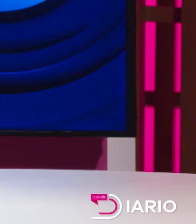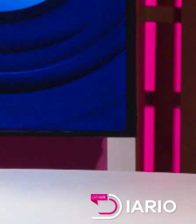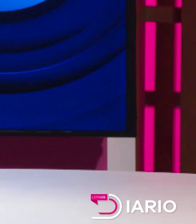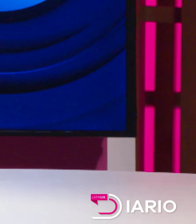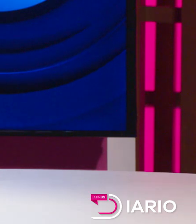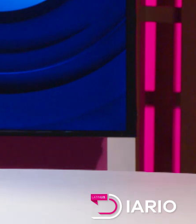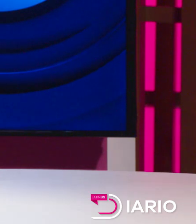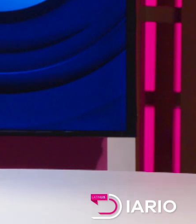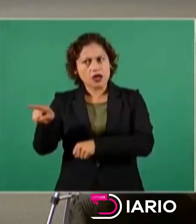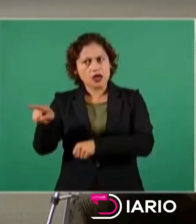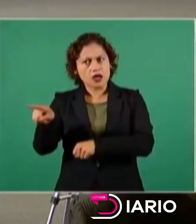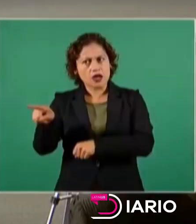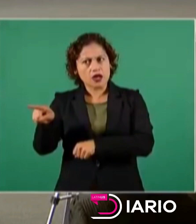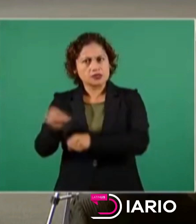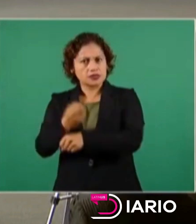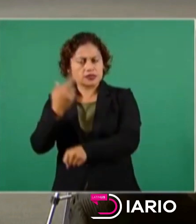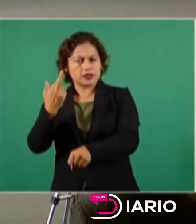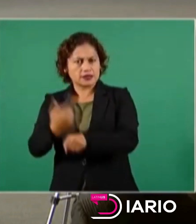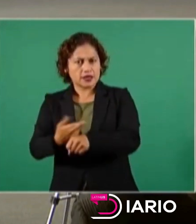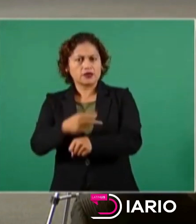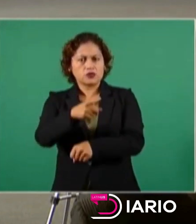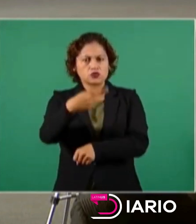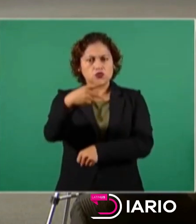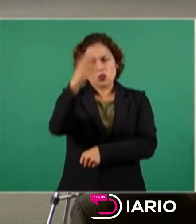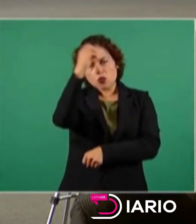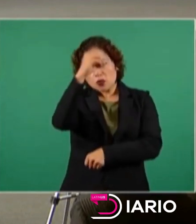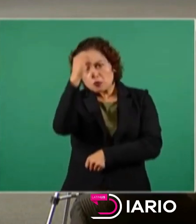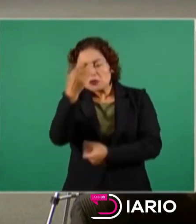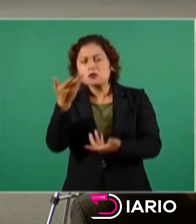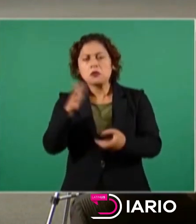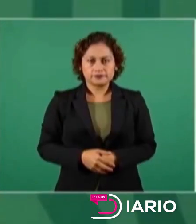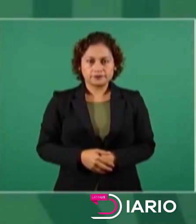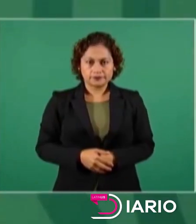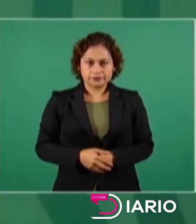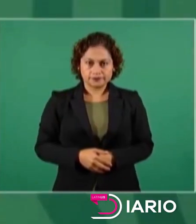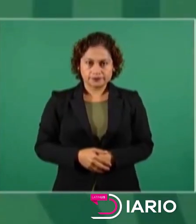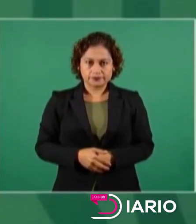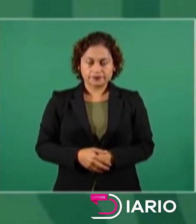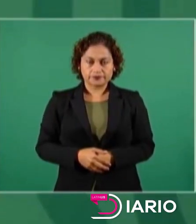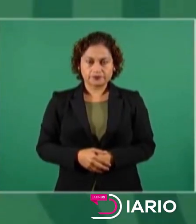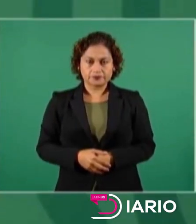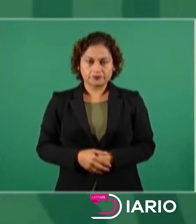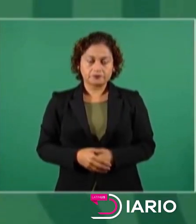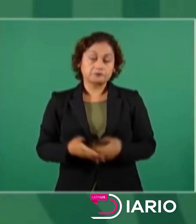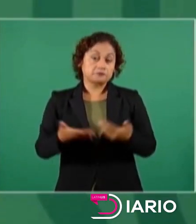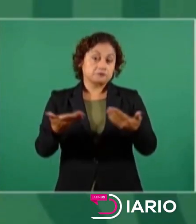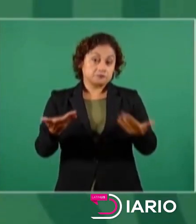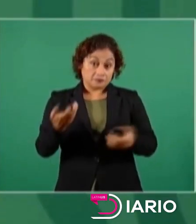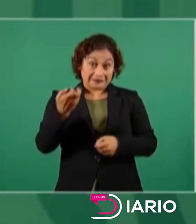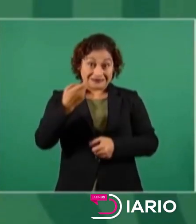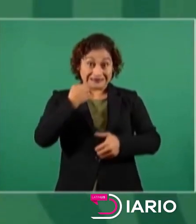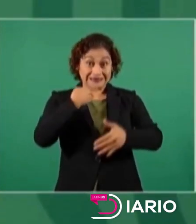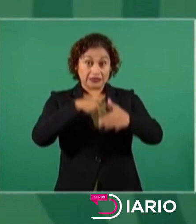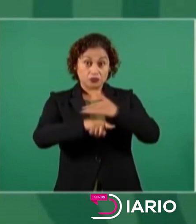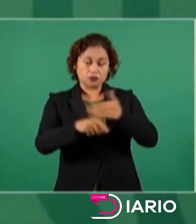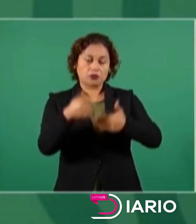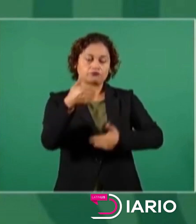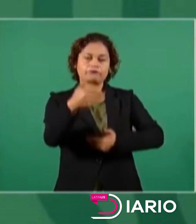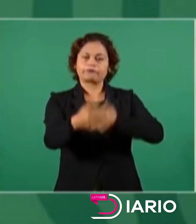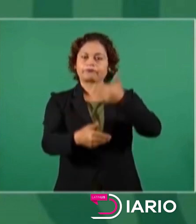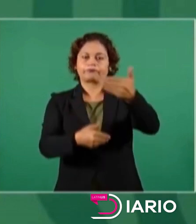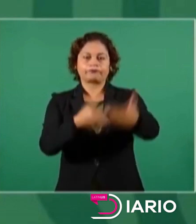pretende que haya un control a darse cursos seguramente en